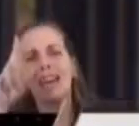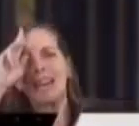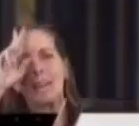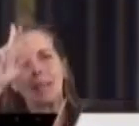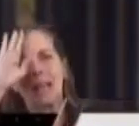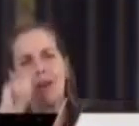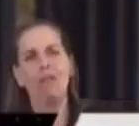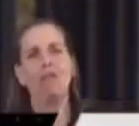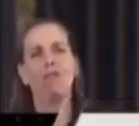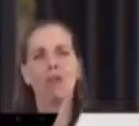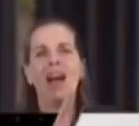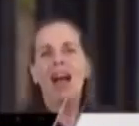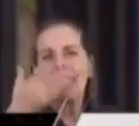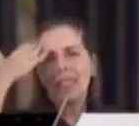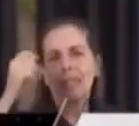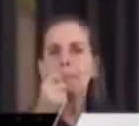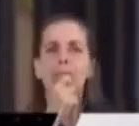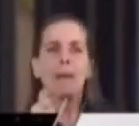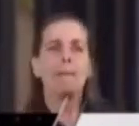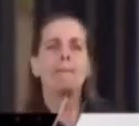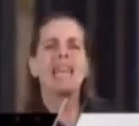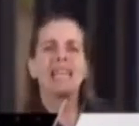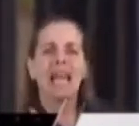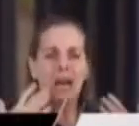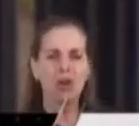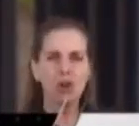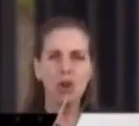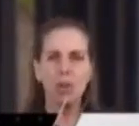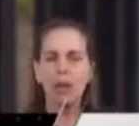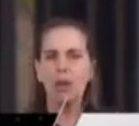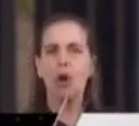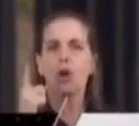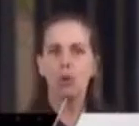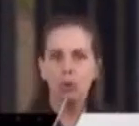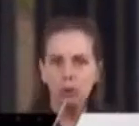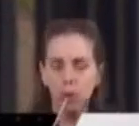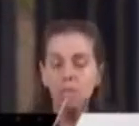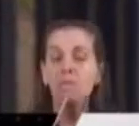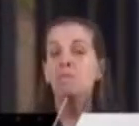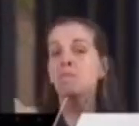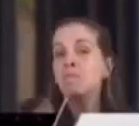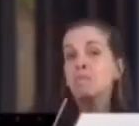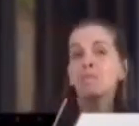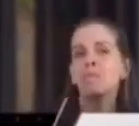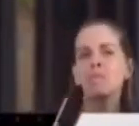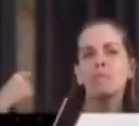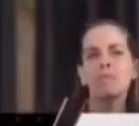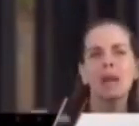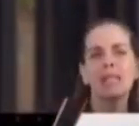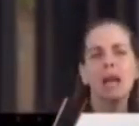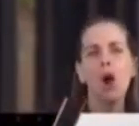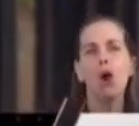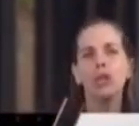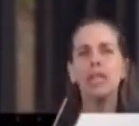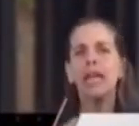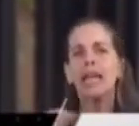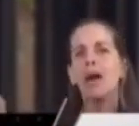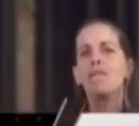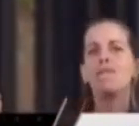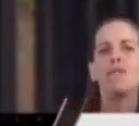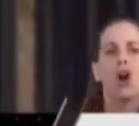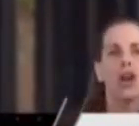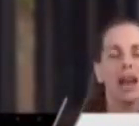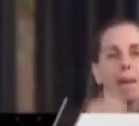vestir un uniforme era motivo de enorme orgullo la política ha querido Borrar esto de nuestra memoria colectiva